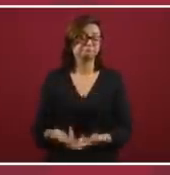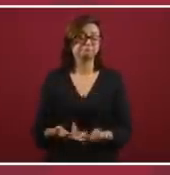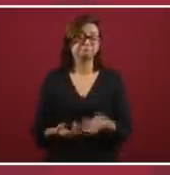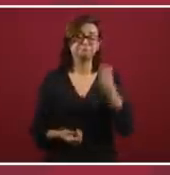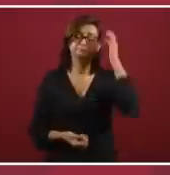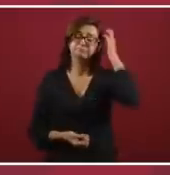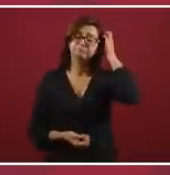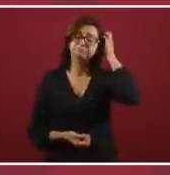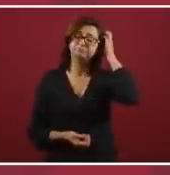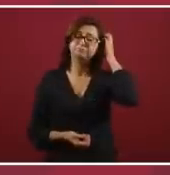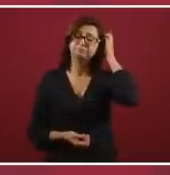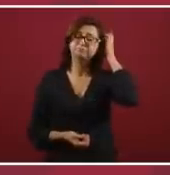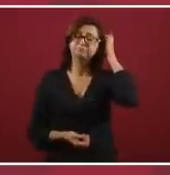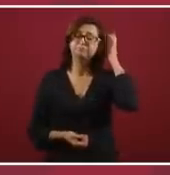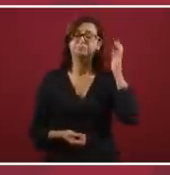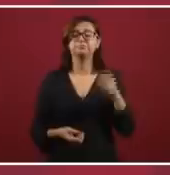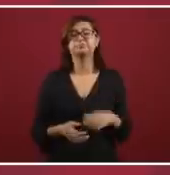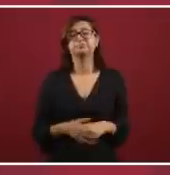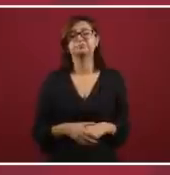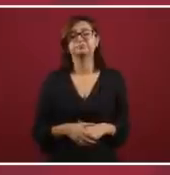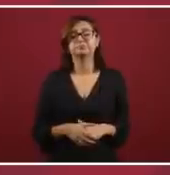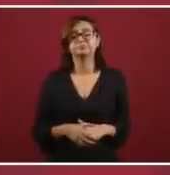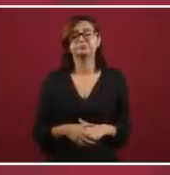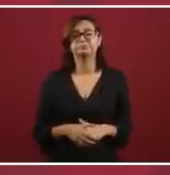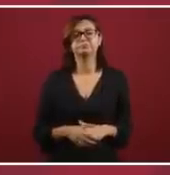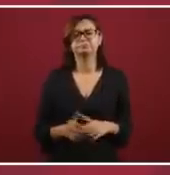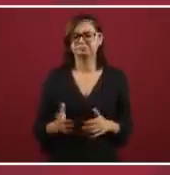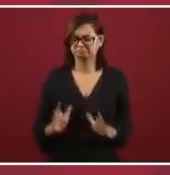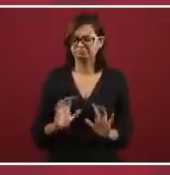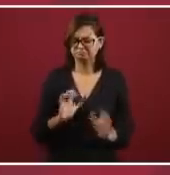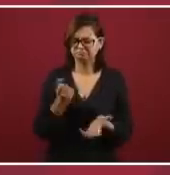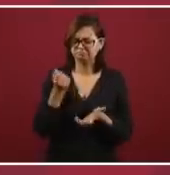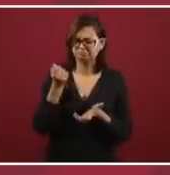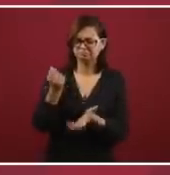productivos, estamos invirtiendo bien.